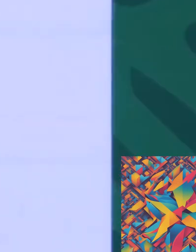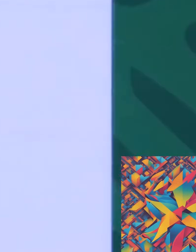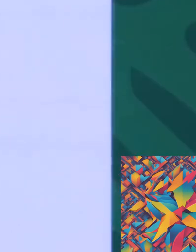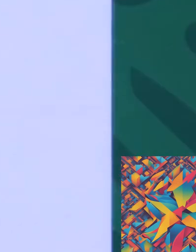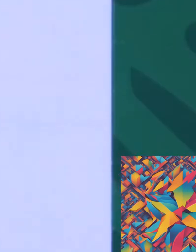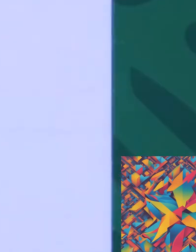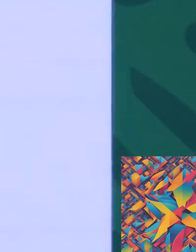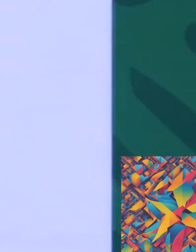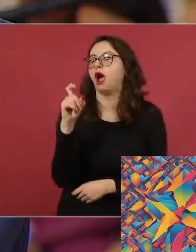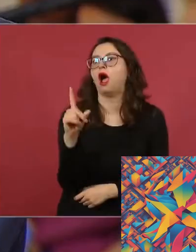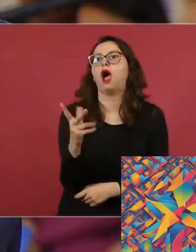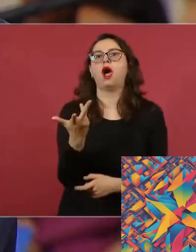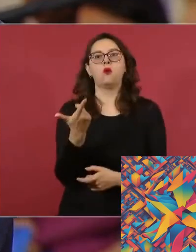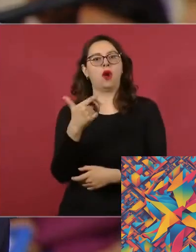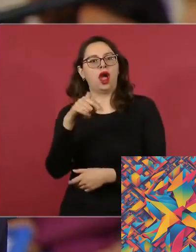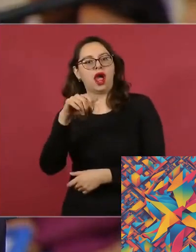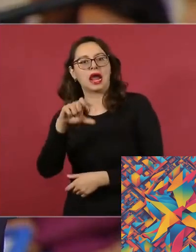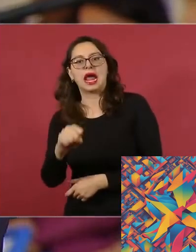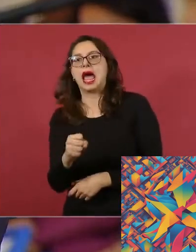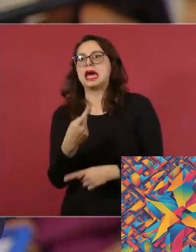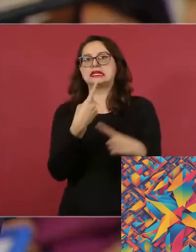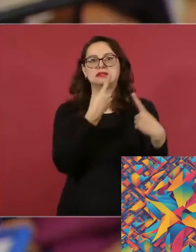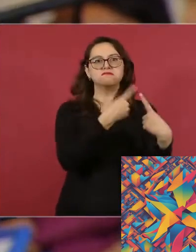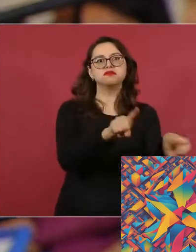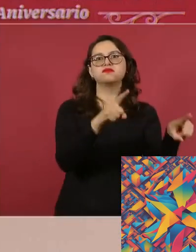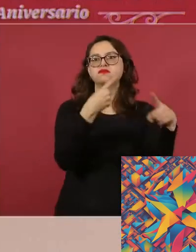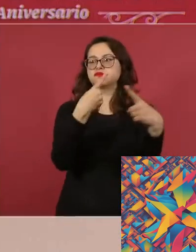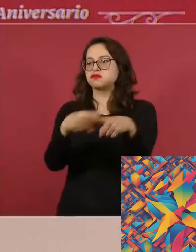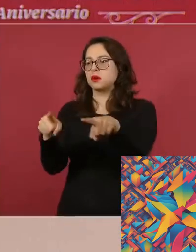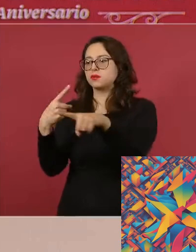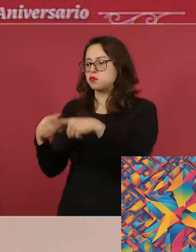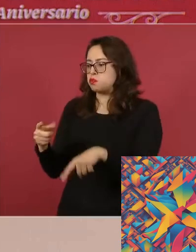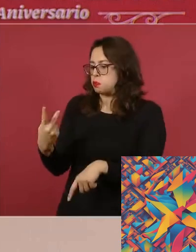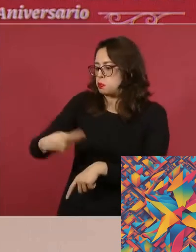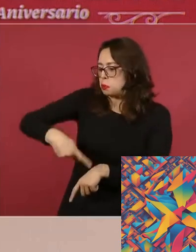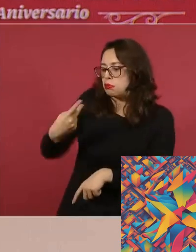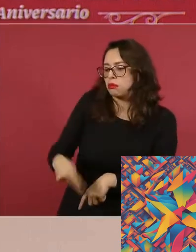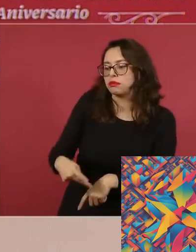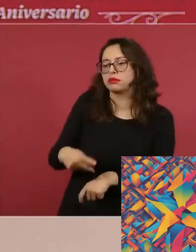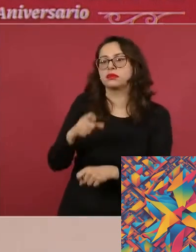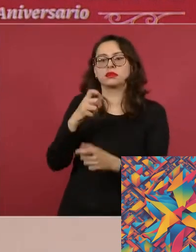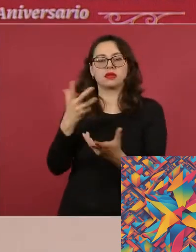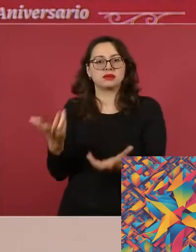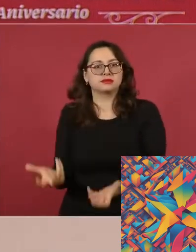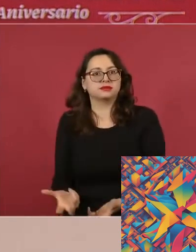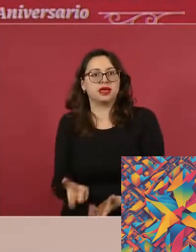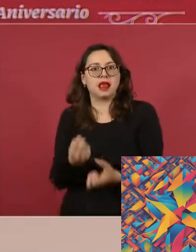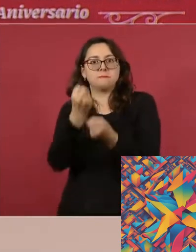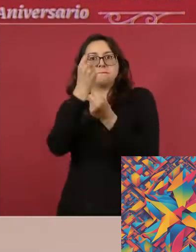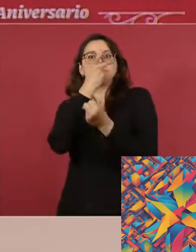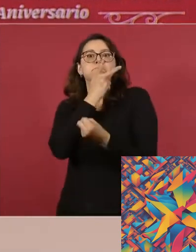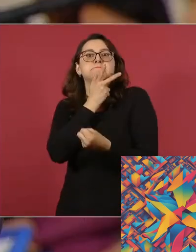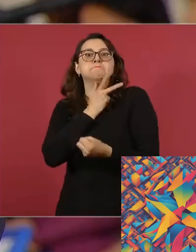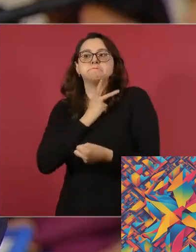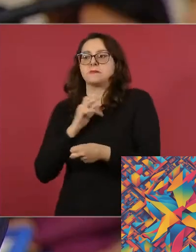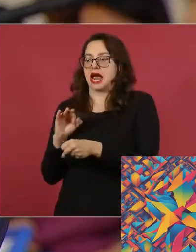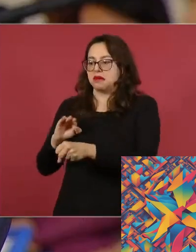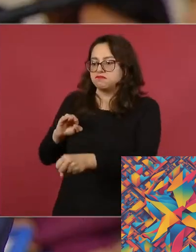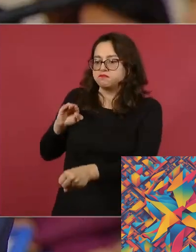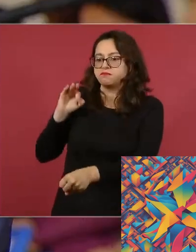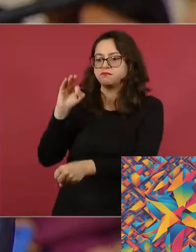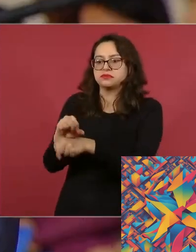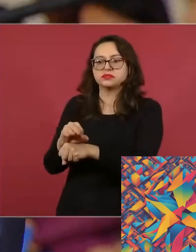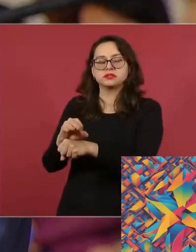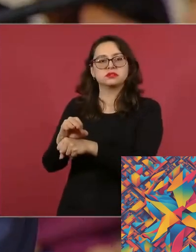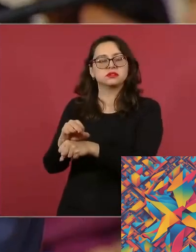tono optimista del presidente López Obrador sugiere que, más allá de las disputas partidistas, hay una oportunidad para el diálogo y la